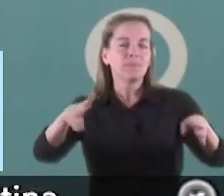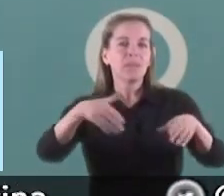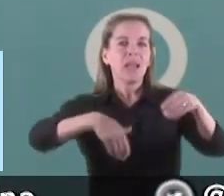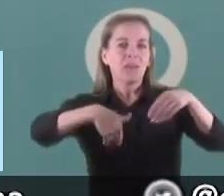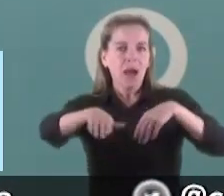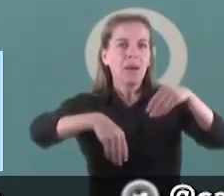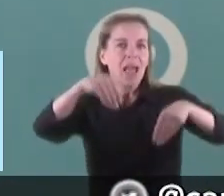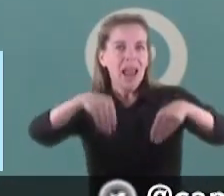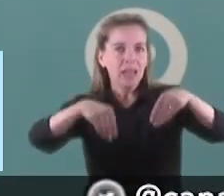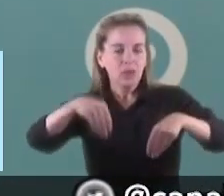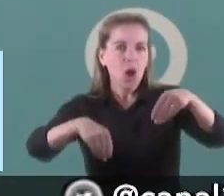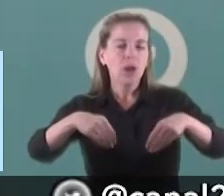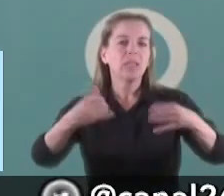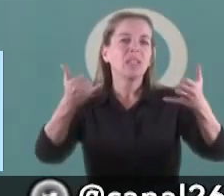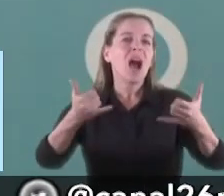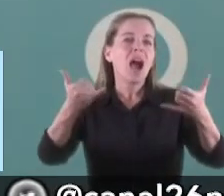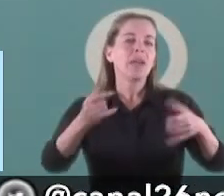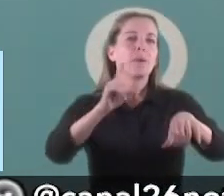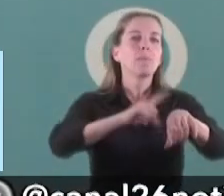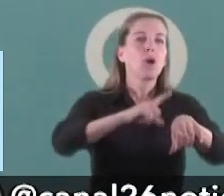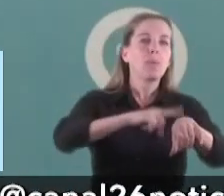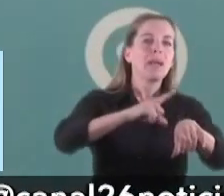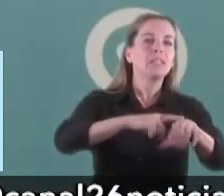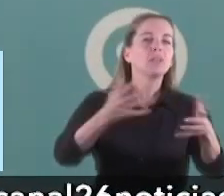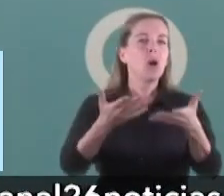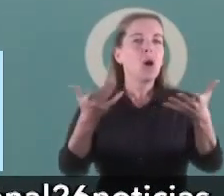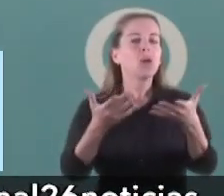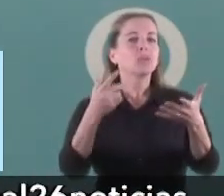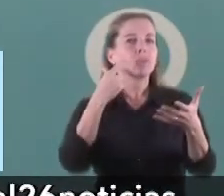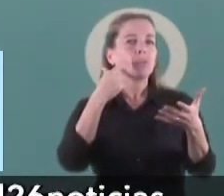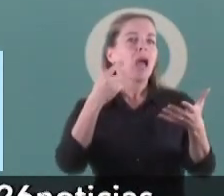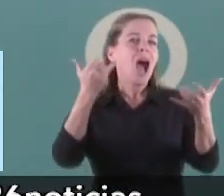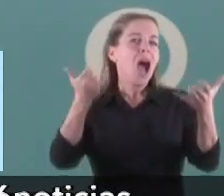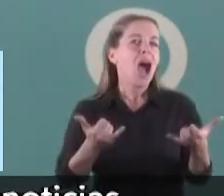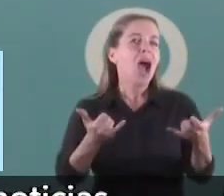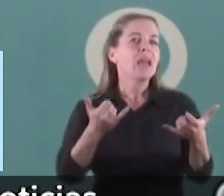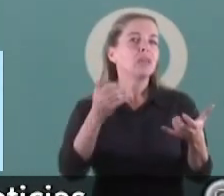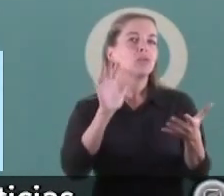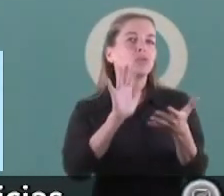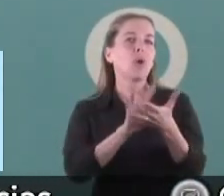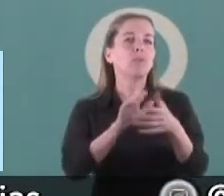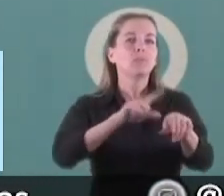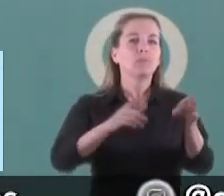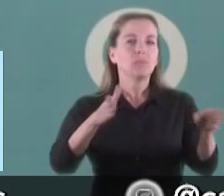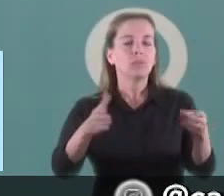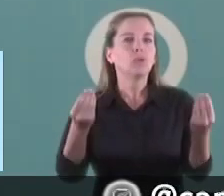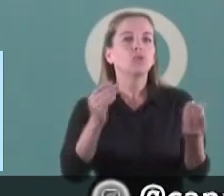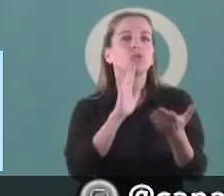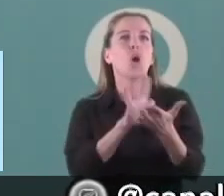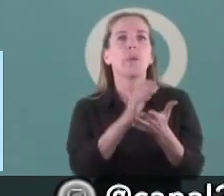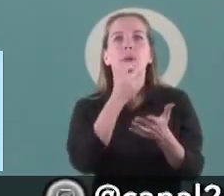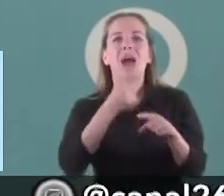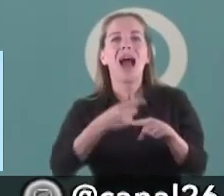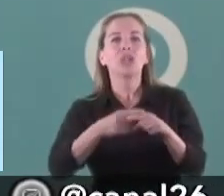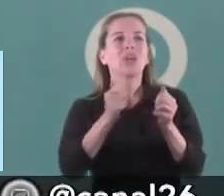tiene momentos con los cual ya hay una veda sobre sobre la posibilidad de inauguraciones y demás